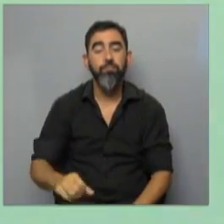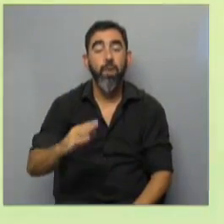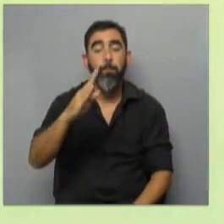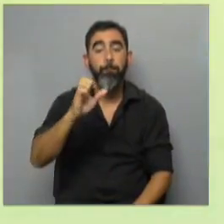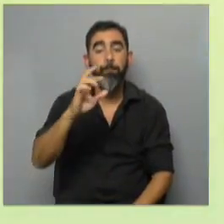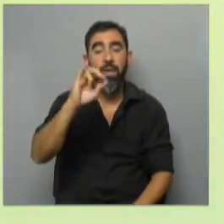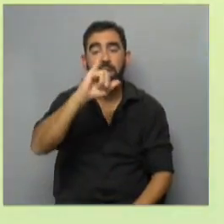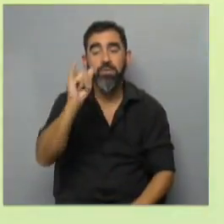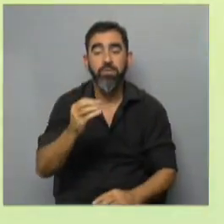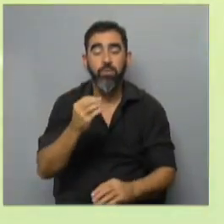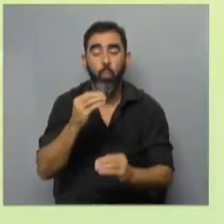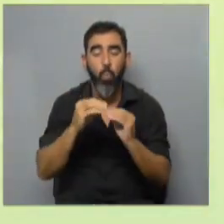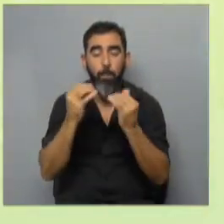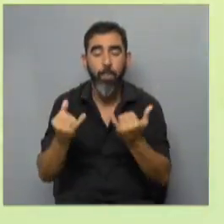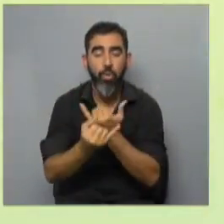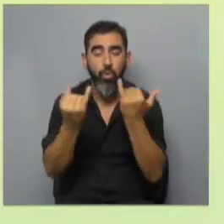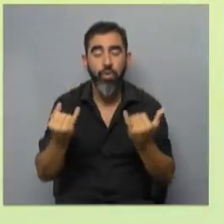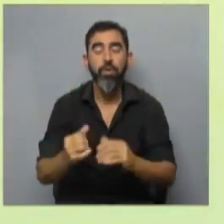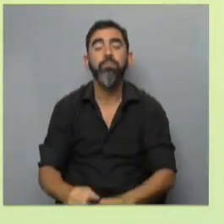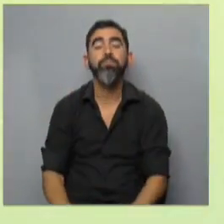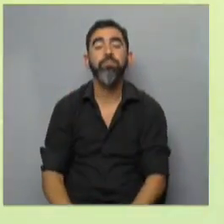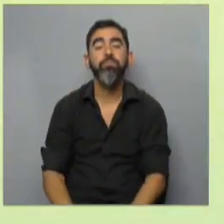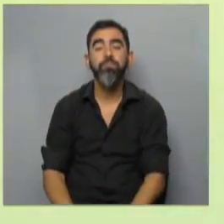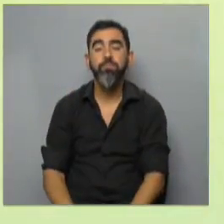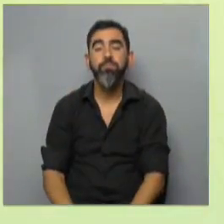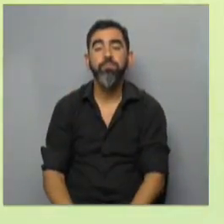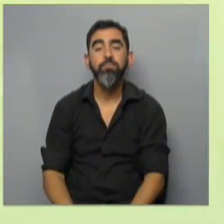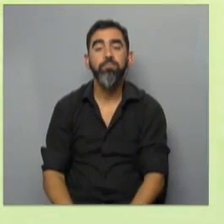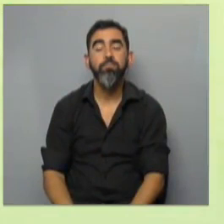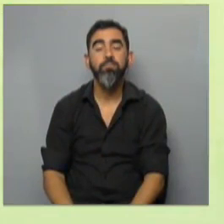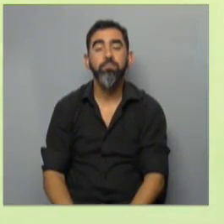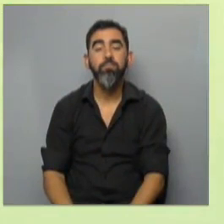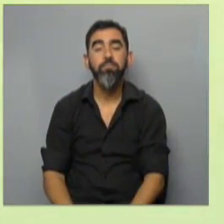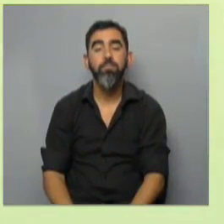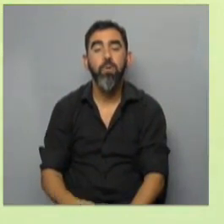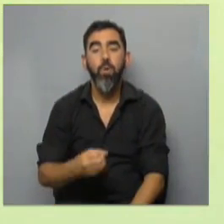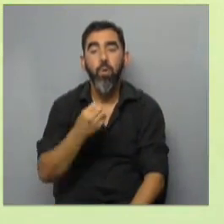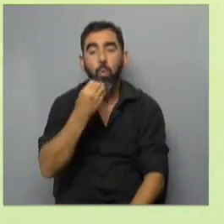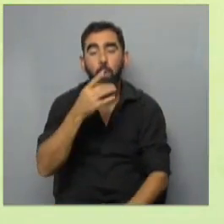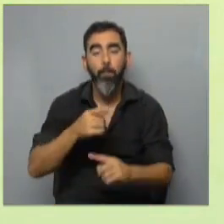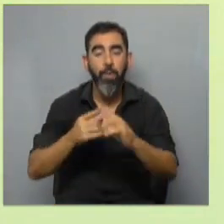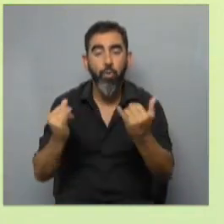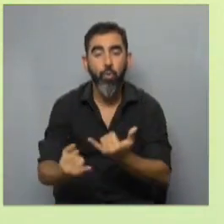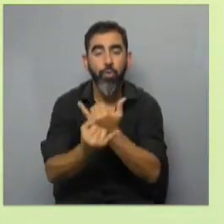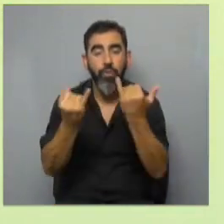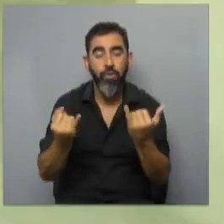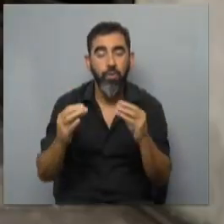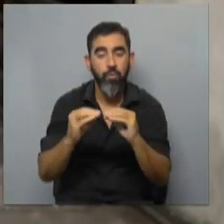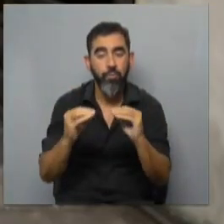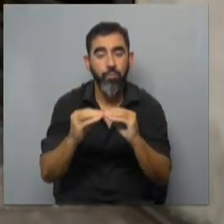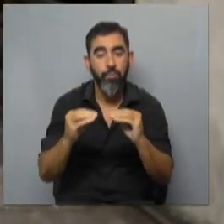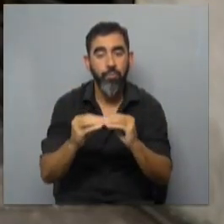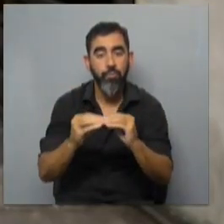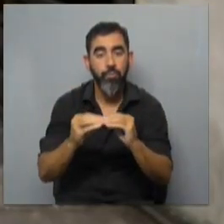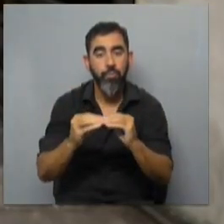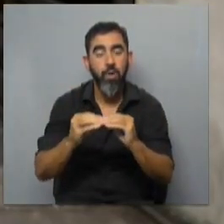pérez al mediodía a mauricio donde estas adelante bueno bueno media rosina en una